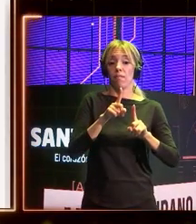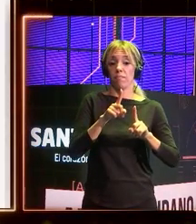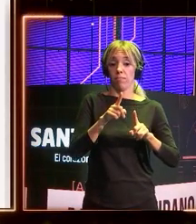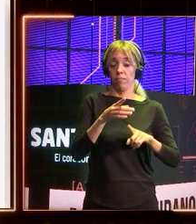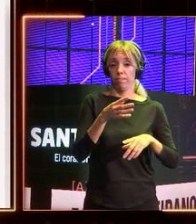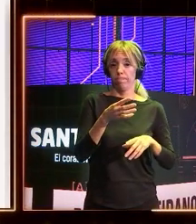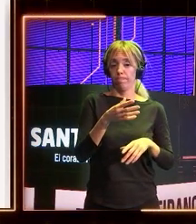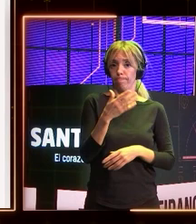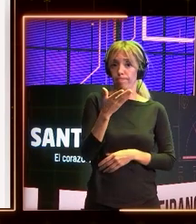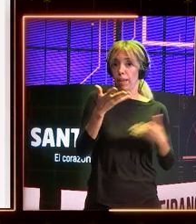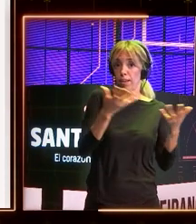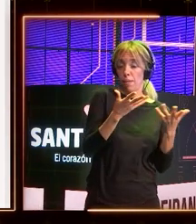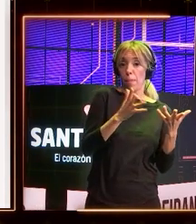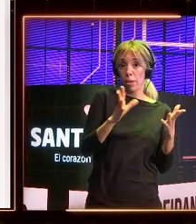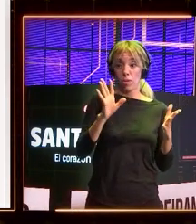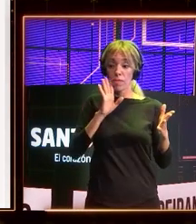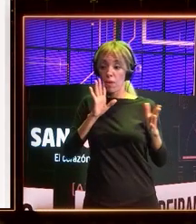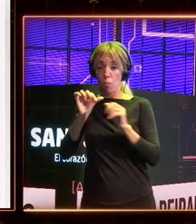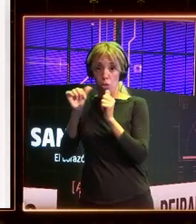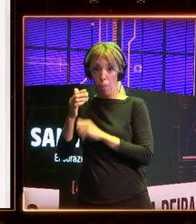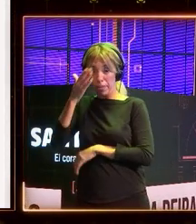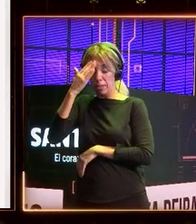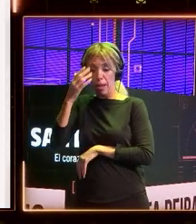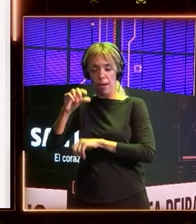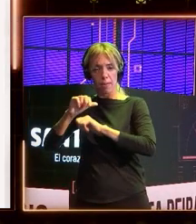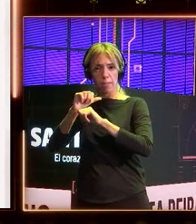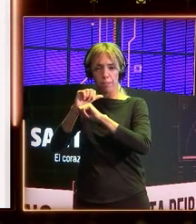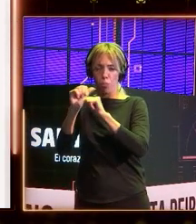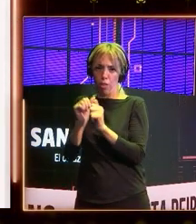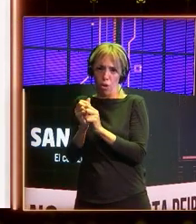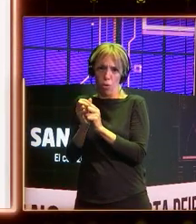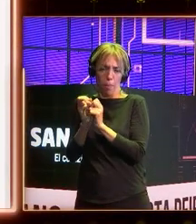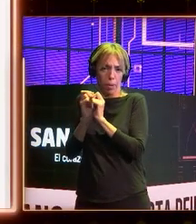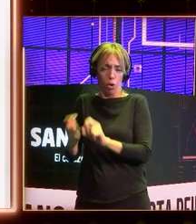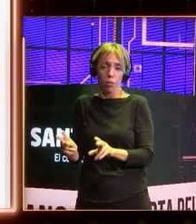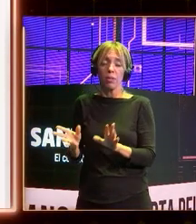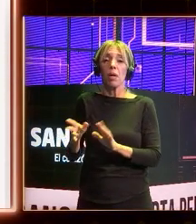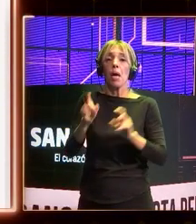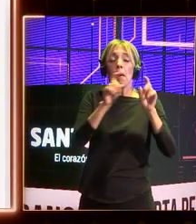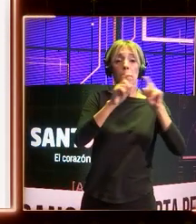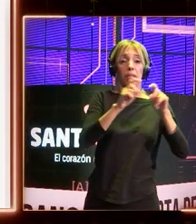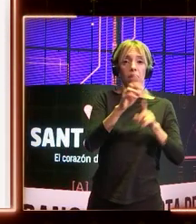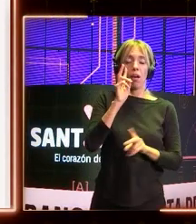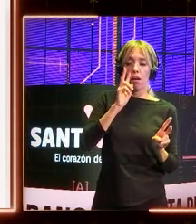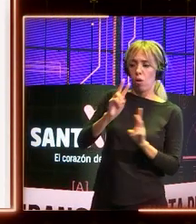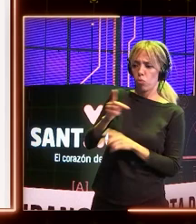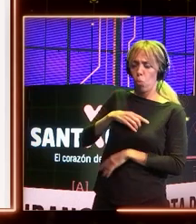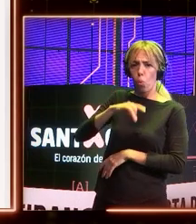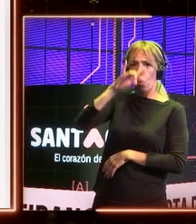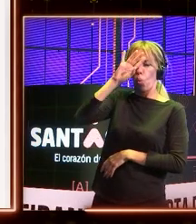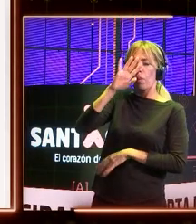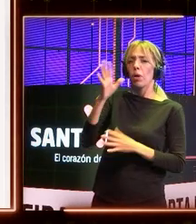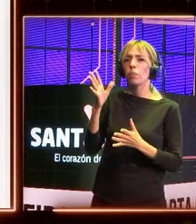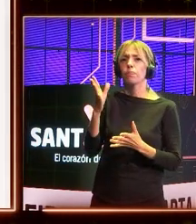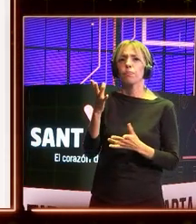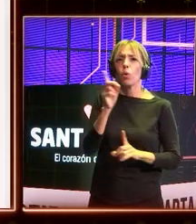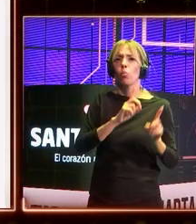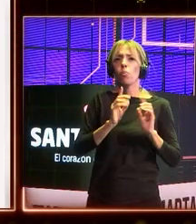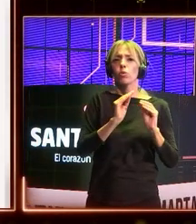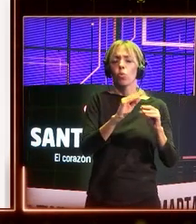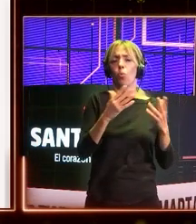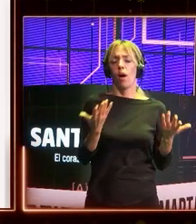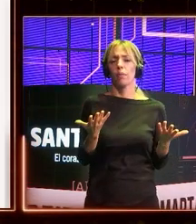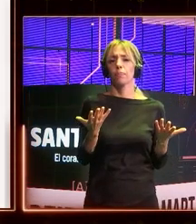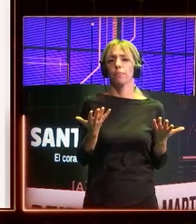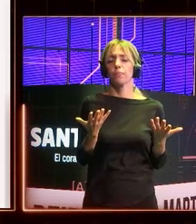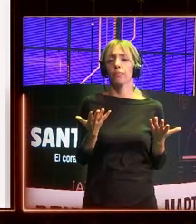estos modelos, que es que las empresas que los hacen dicen que alucinan, pero no alucinan, sino que su problema es que por